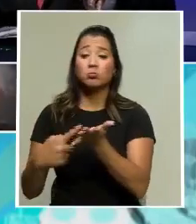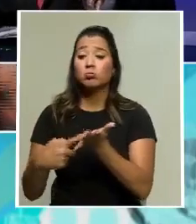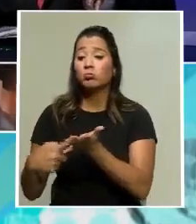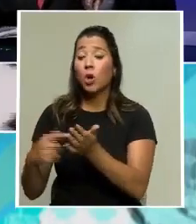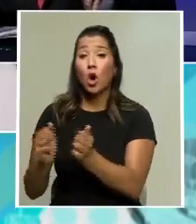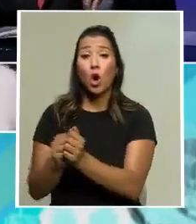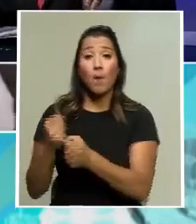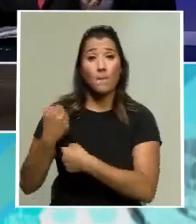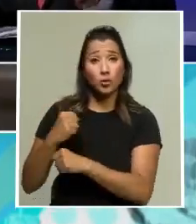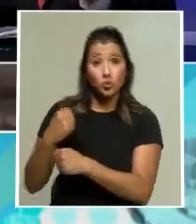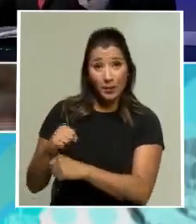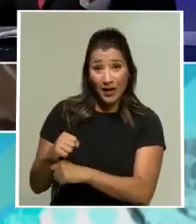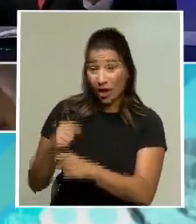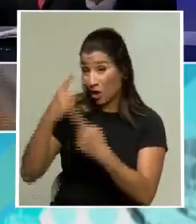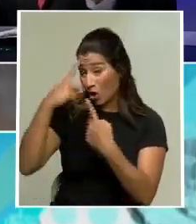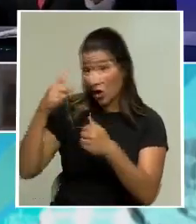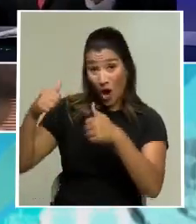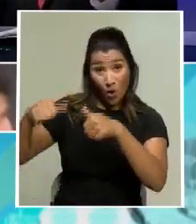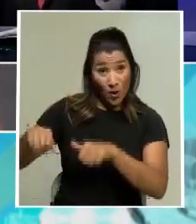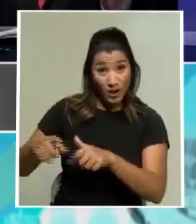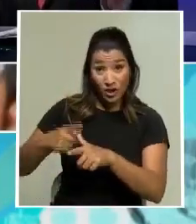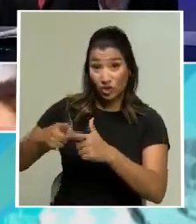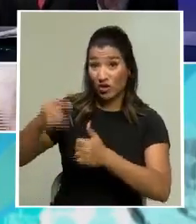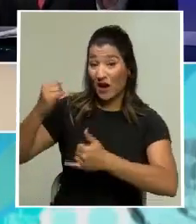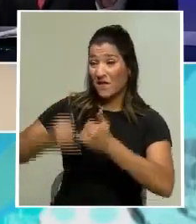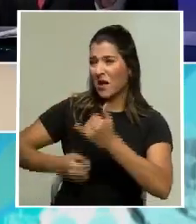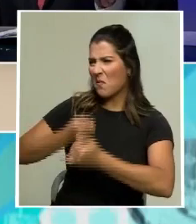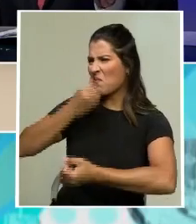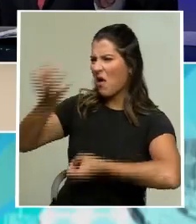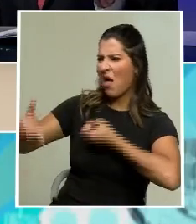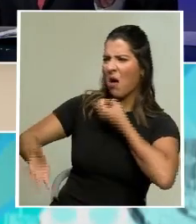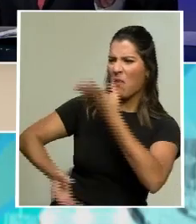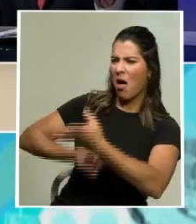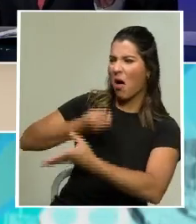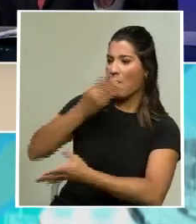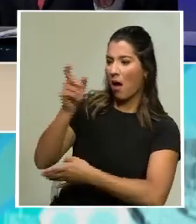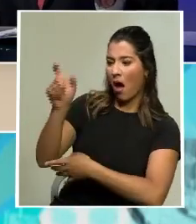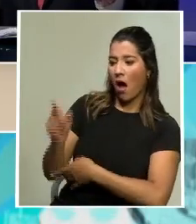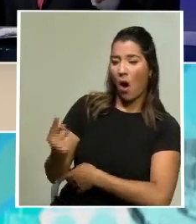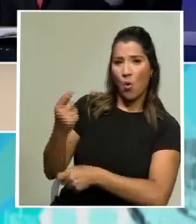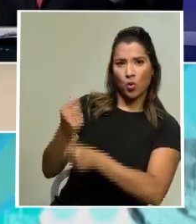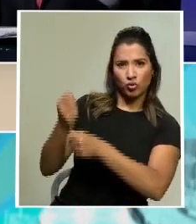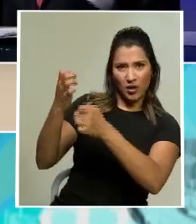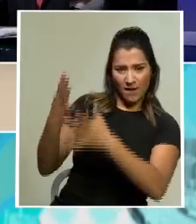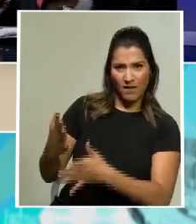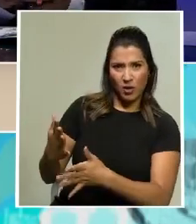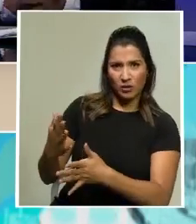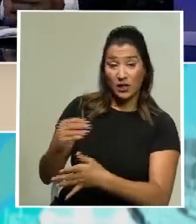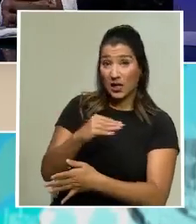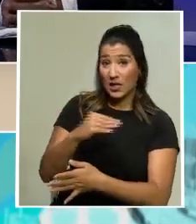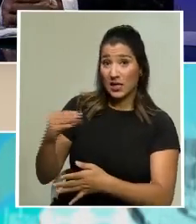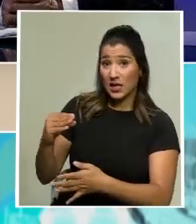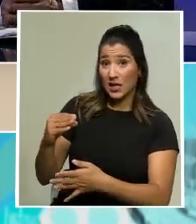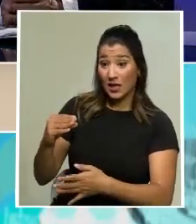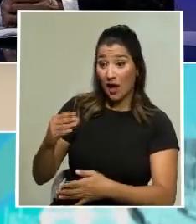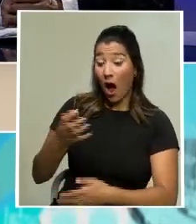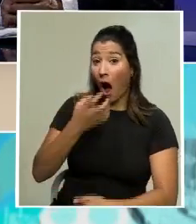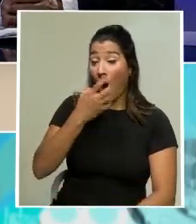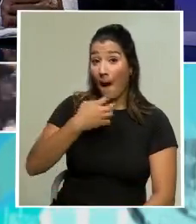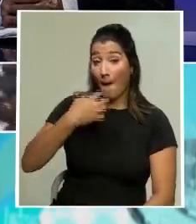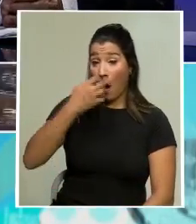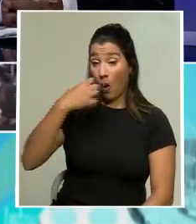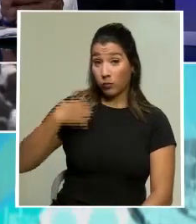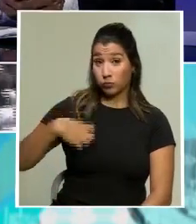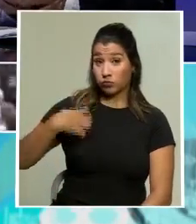Municipal termina gritándole a una concejal del FMLN y lanzándole con fuerza una manzana.